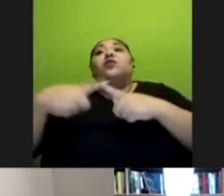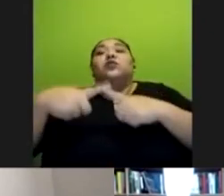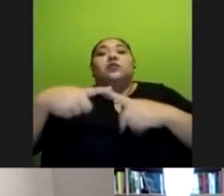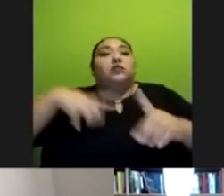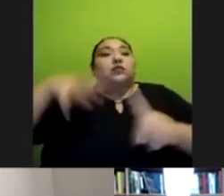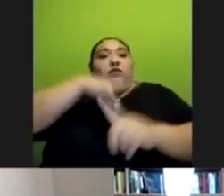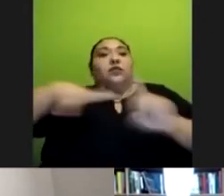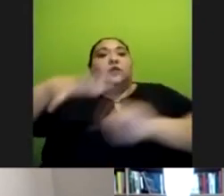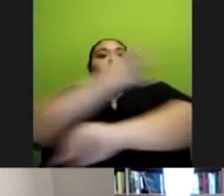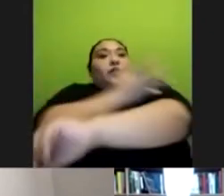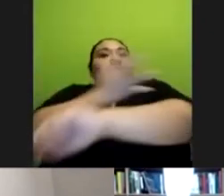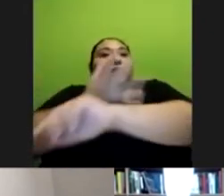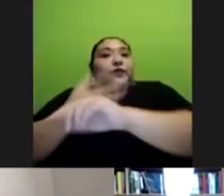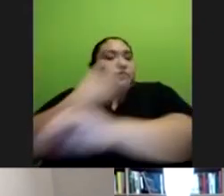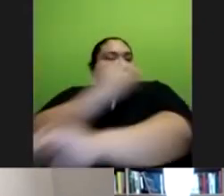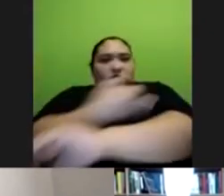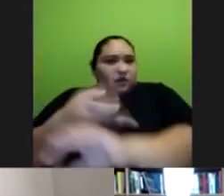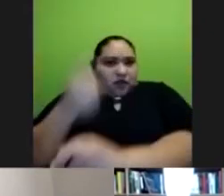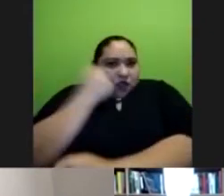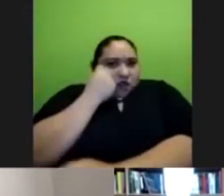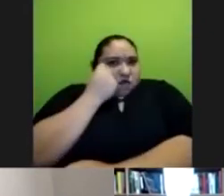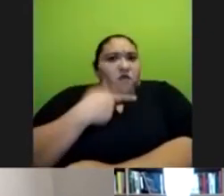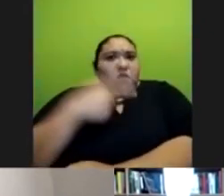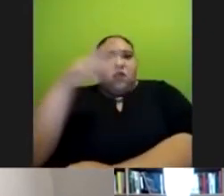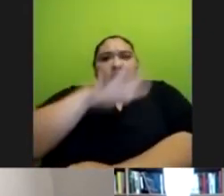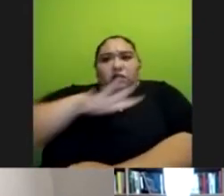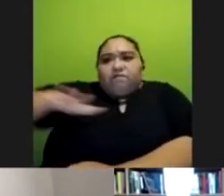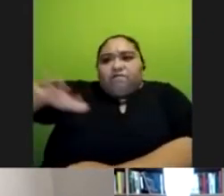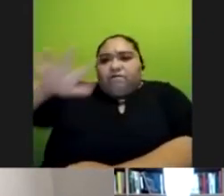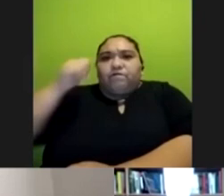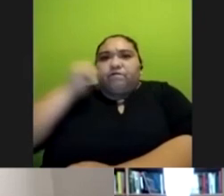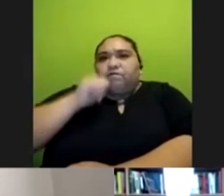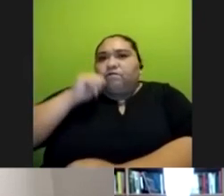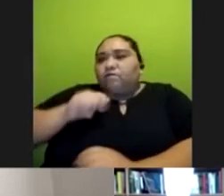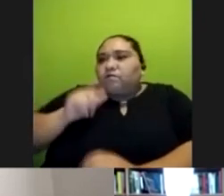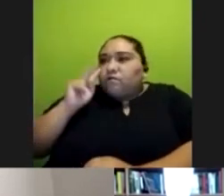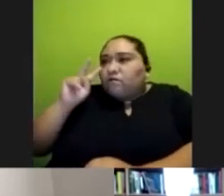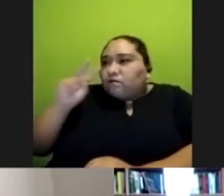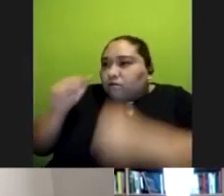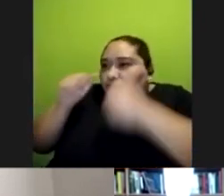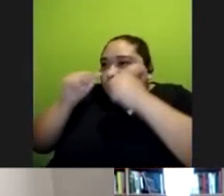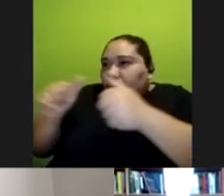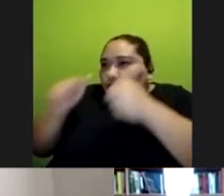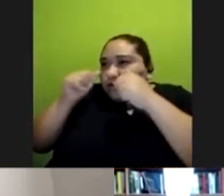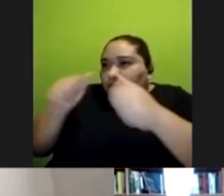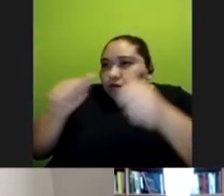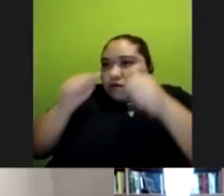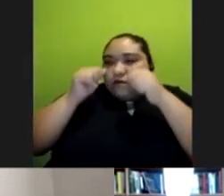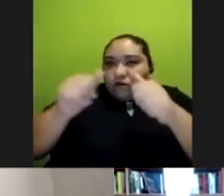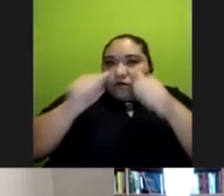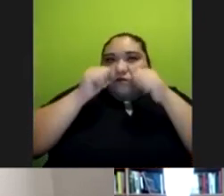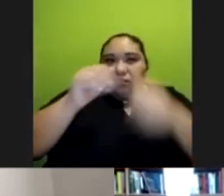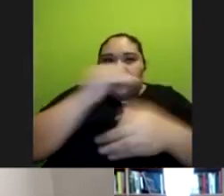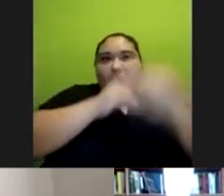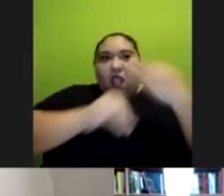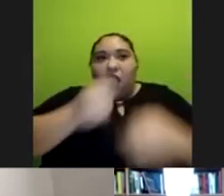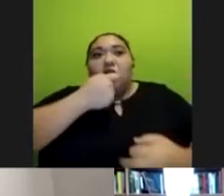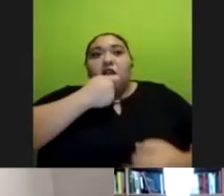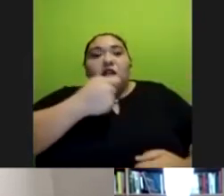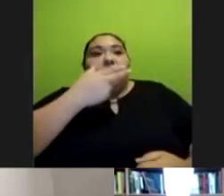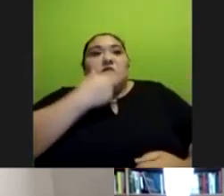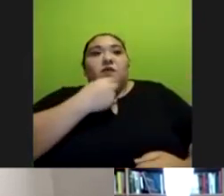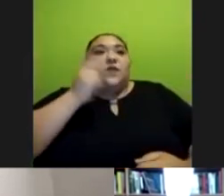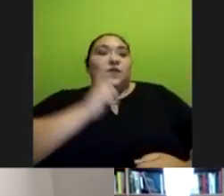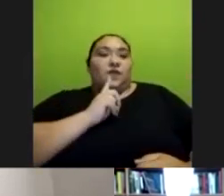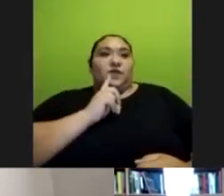sean, de estar bastante observantes de eso, de cómo podemos hacer que este momento del entorno pues estemos garantizando como